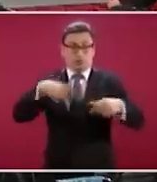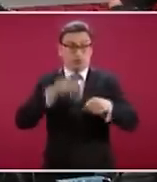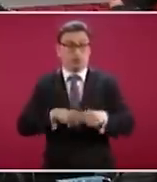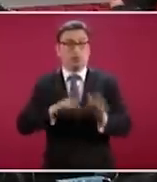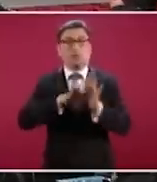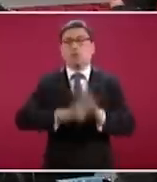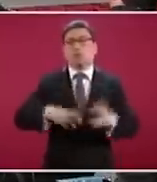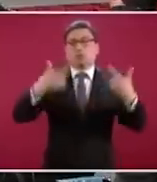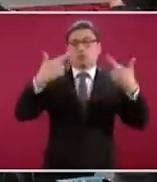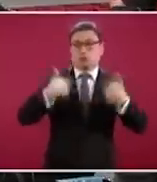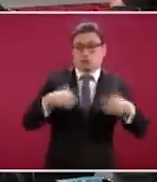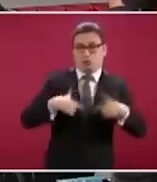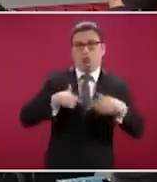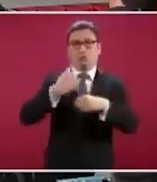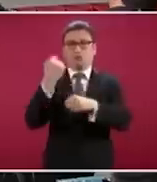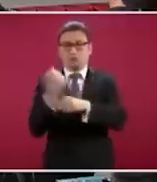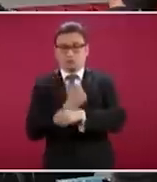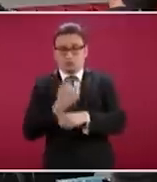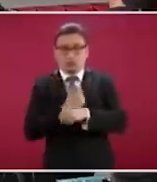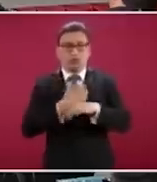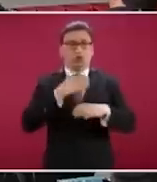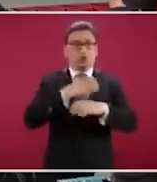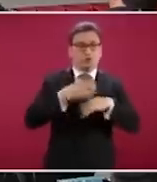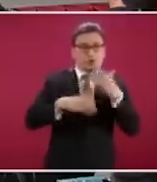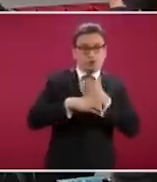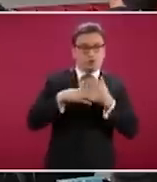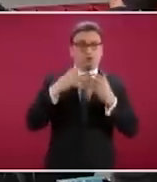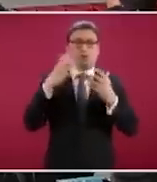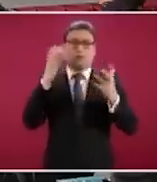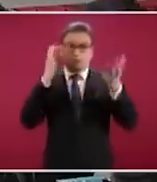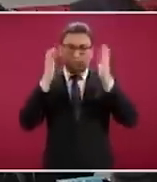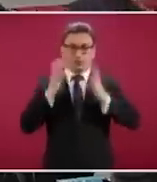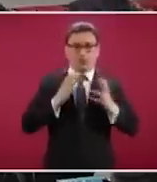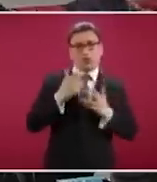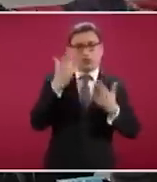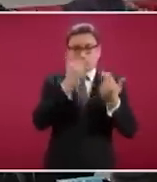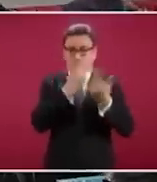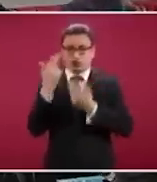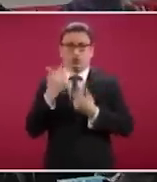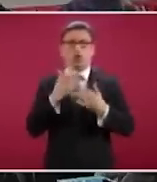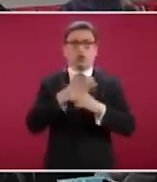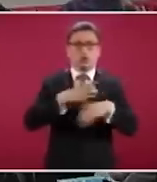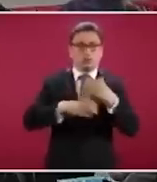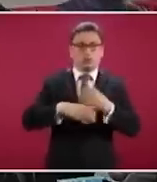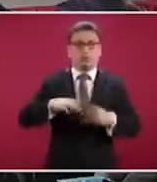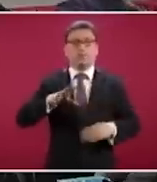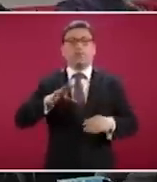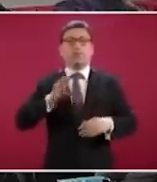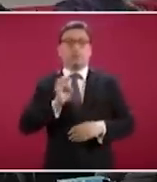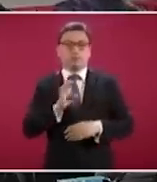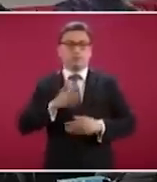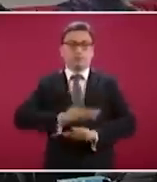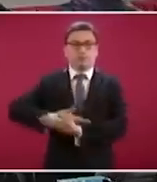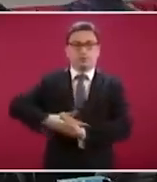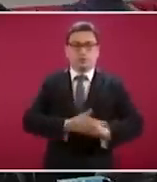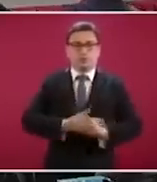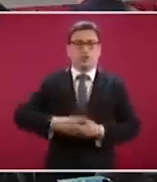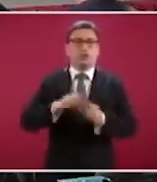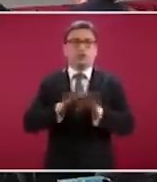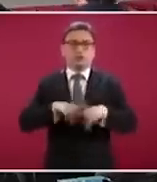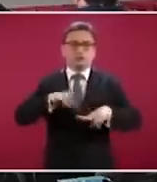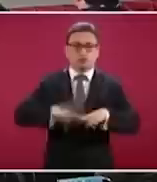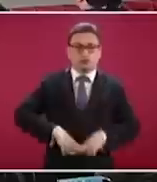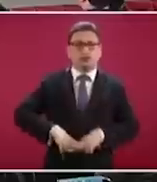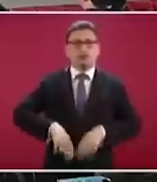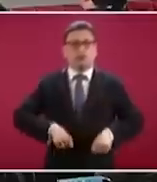como ropa, calzado, productos de aseo y de belleza, artículos para bebé, tales como sillas, portátiles y andaderas,